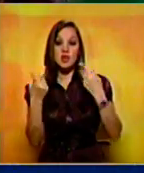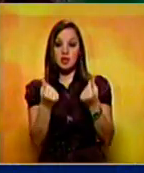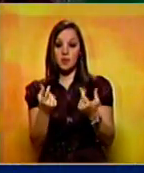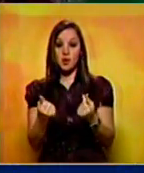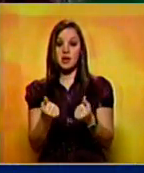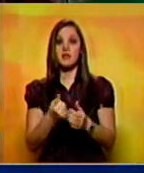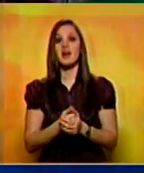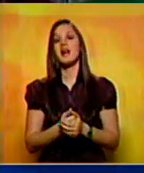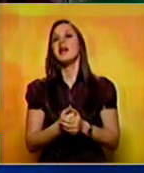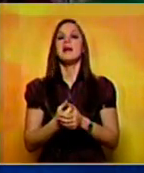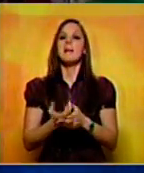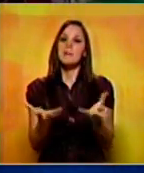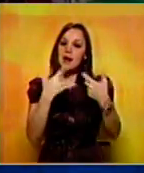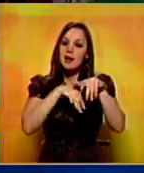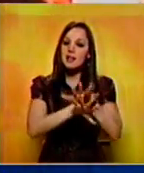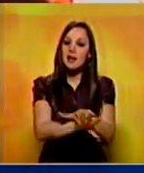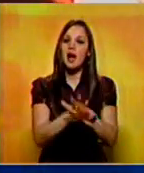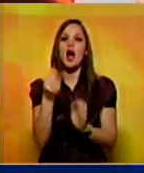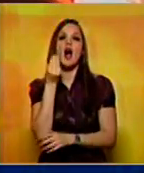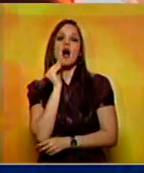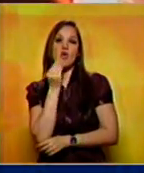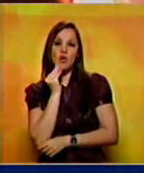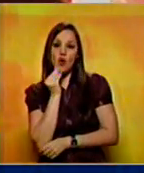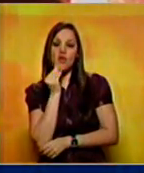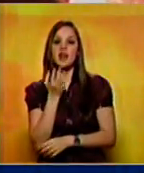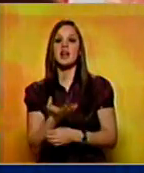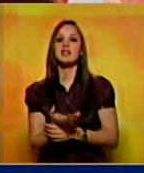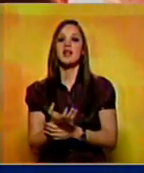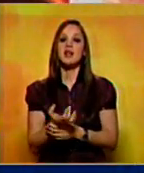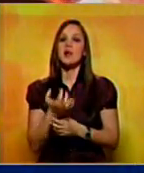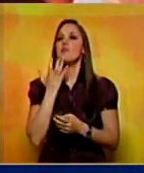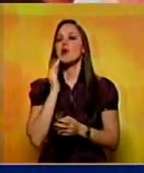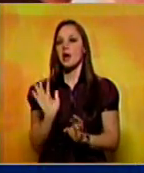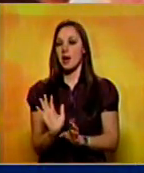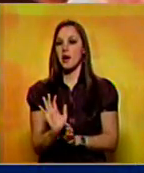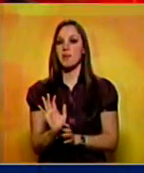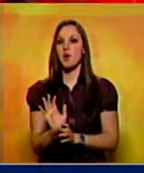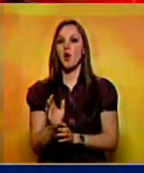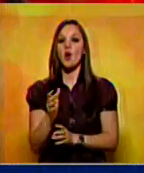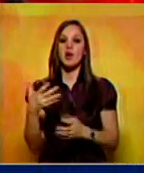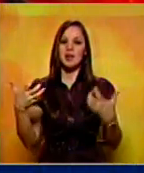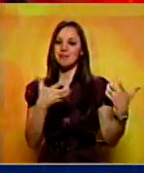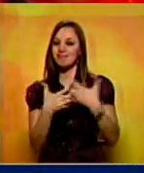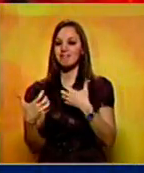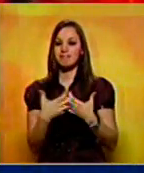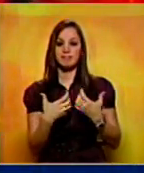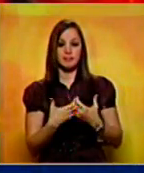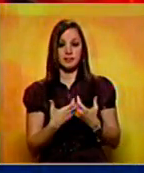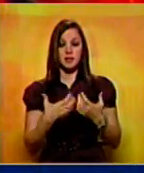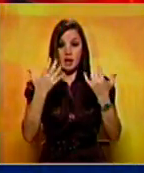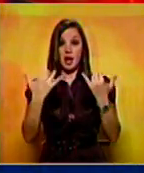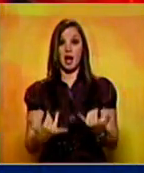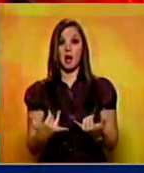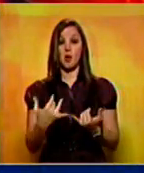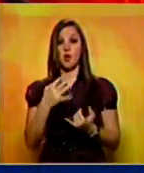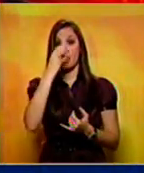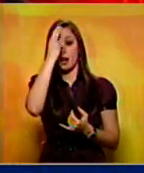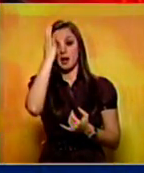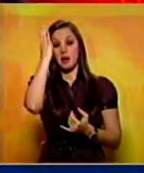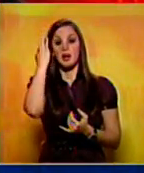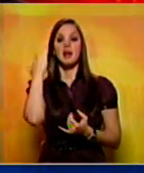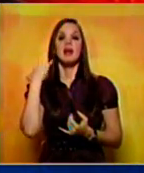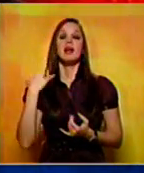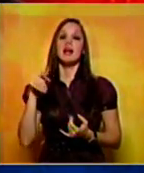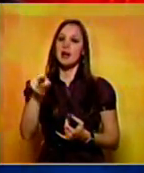de productividad para integrar a jóvenes en vulnerabilidad de ser víctimas o victimarios de la violencia. Ahora serán productores y productoras de la gran